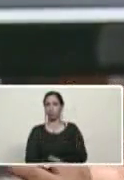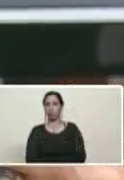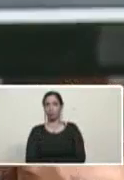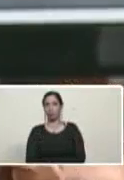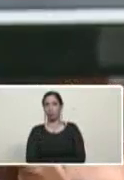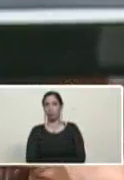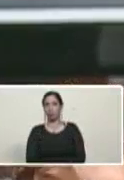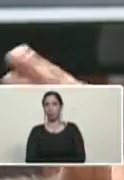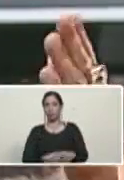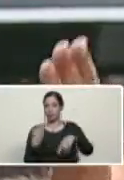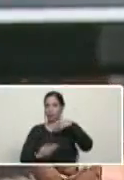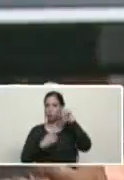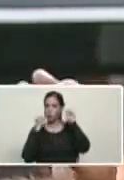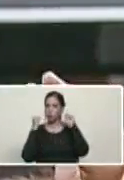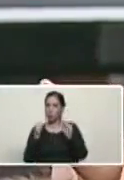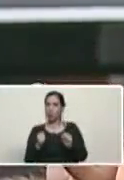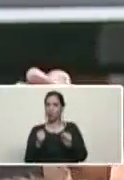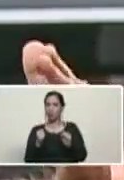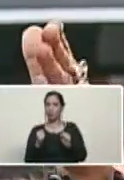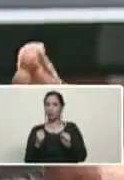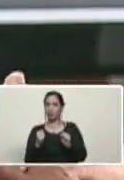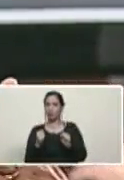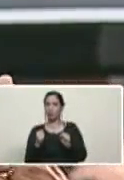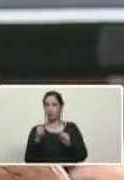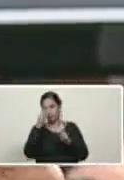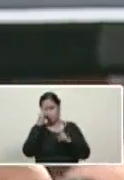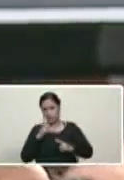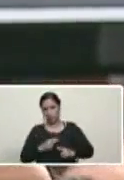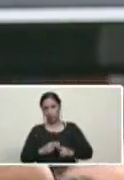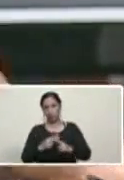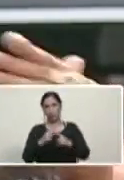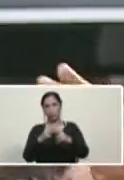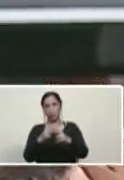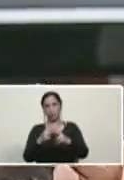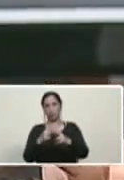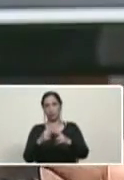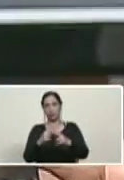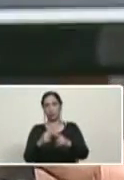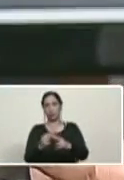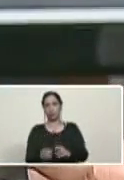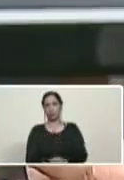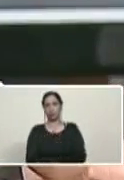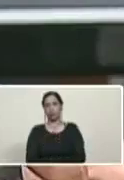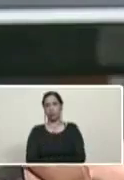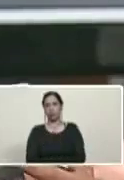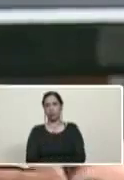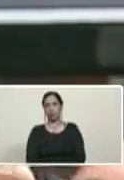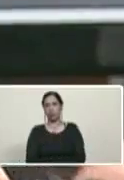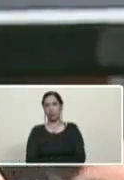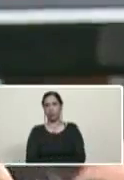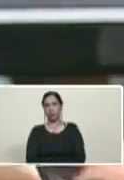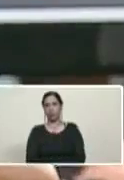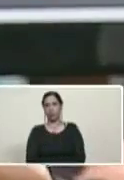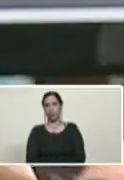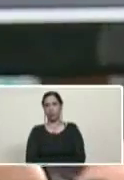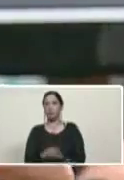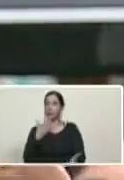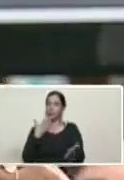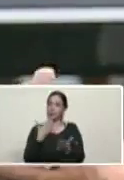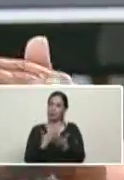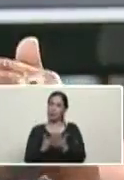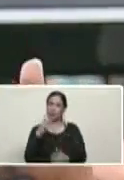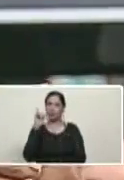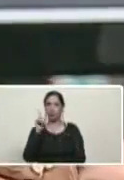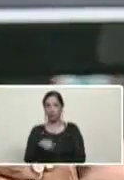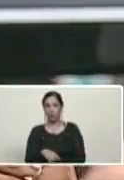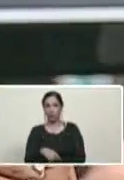y revolucionario, que homenajamos en el stand, de Manuel Vadel, y agradeciendo también